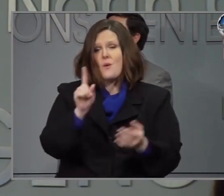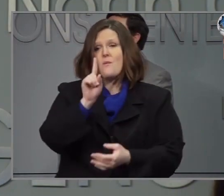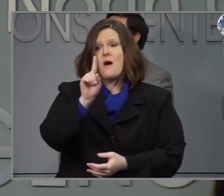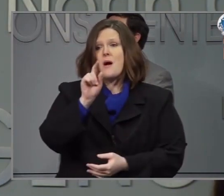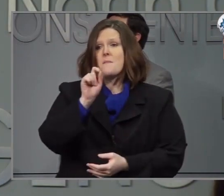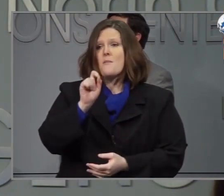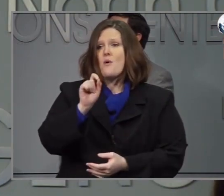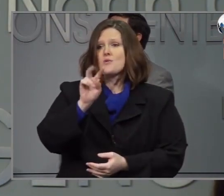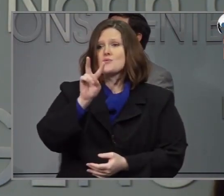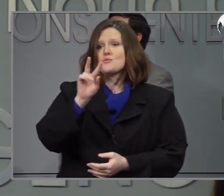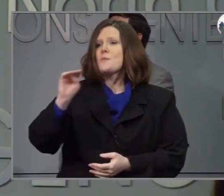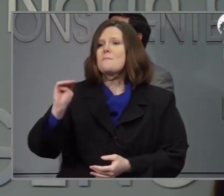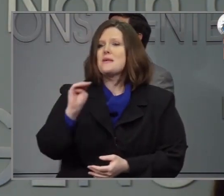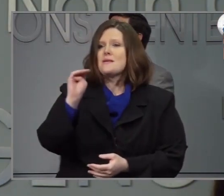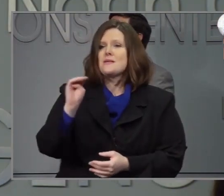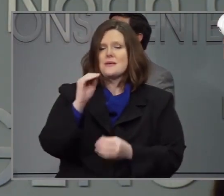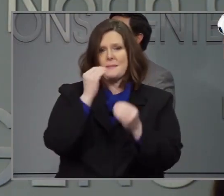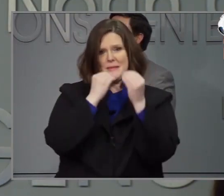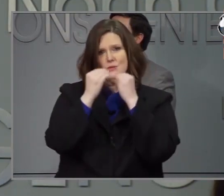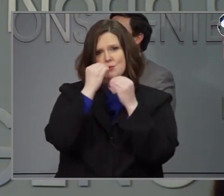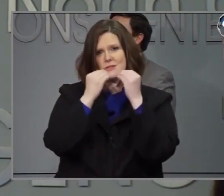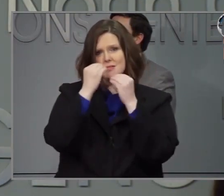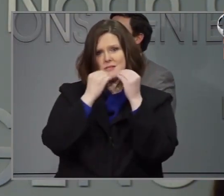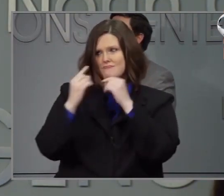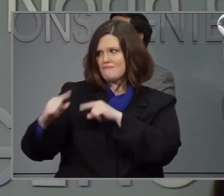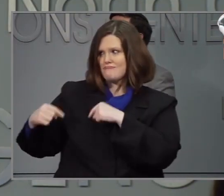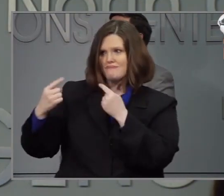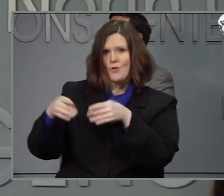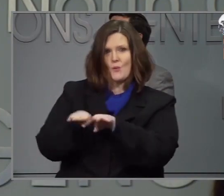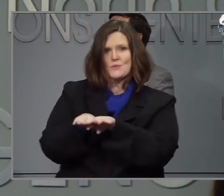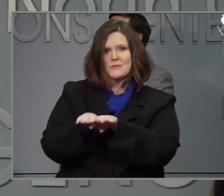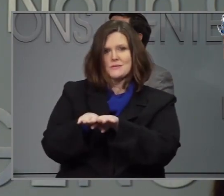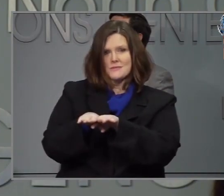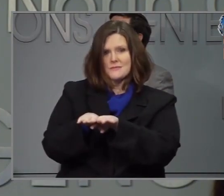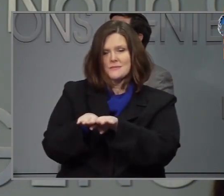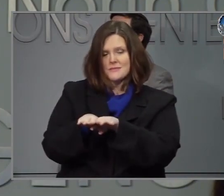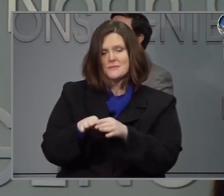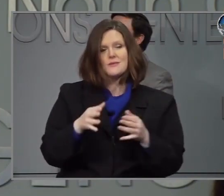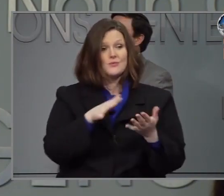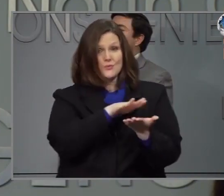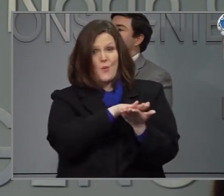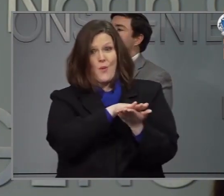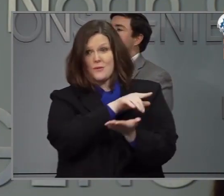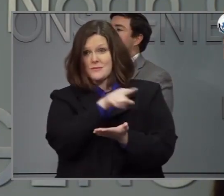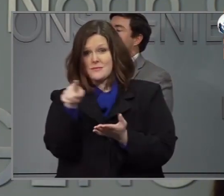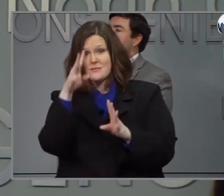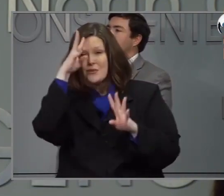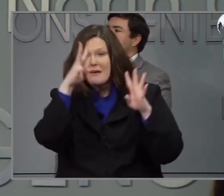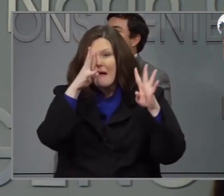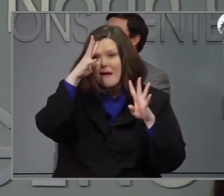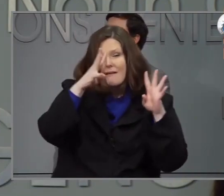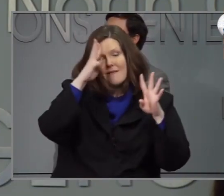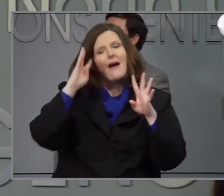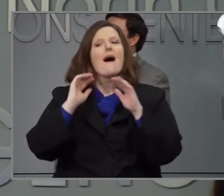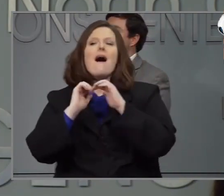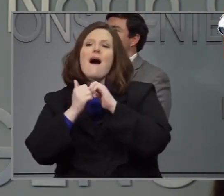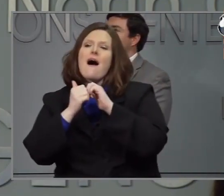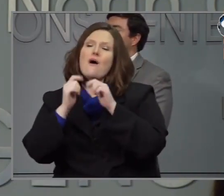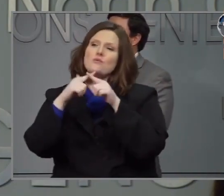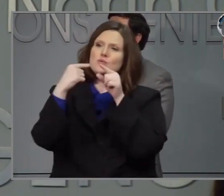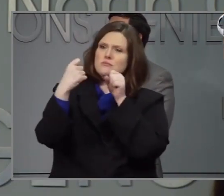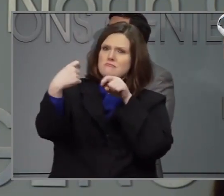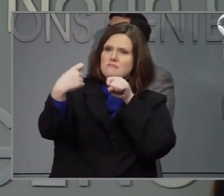1.2 millones de alumnos alimentos desde que se cerraron las escuelas nuestras escuelas se están siendo